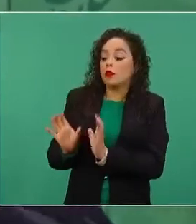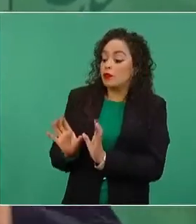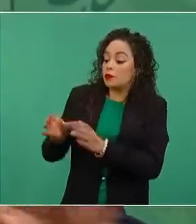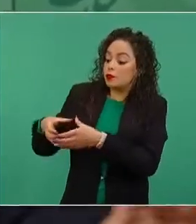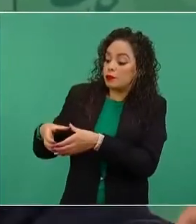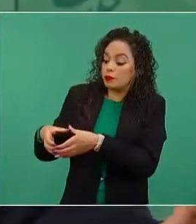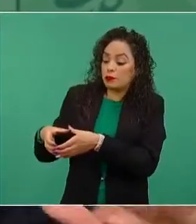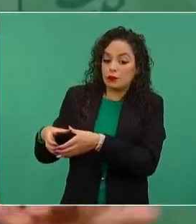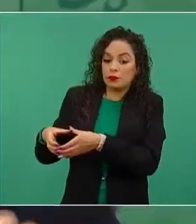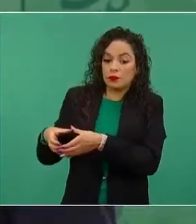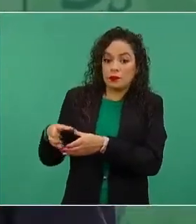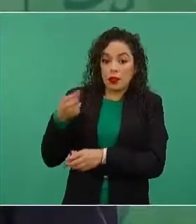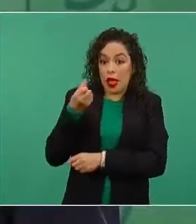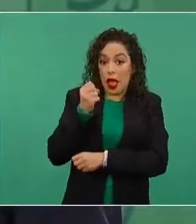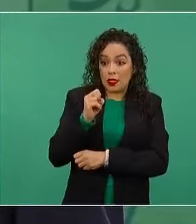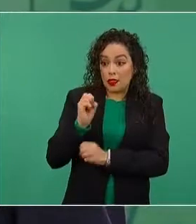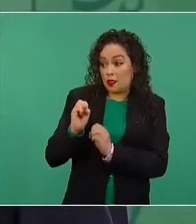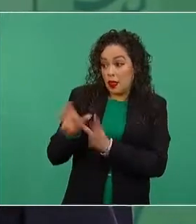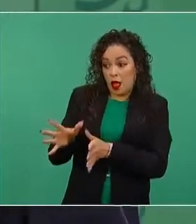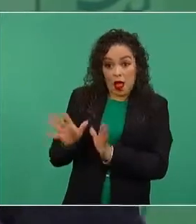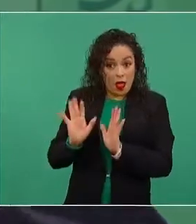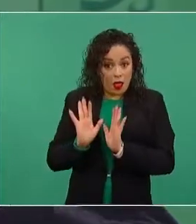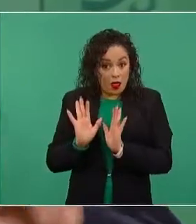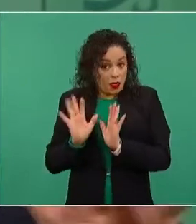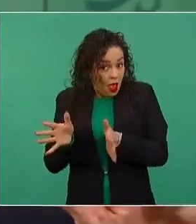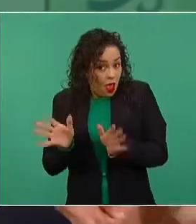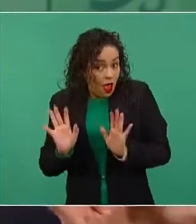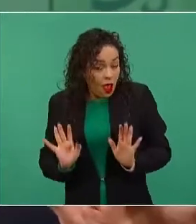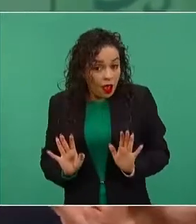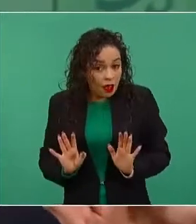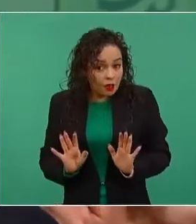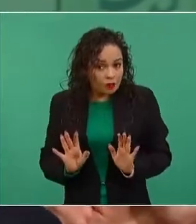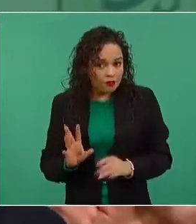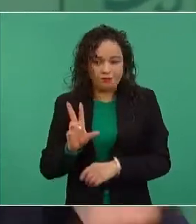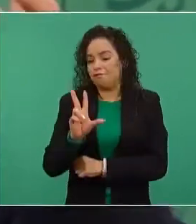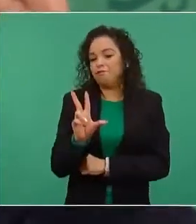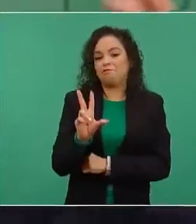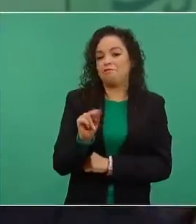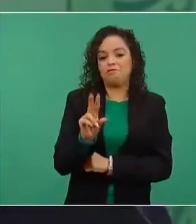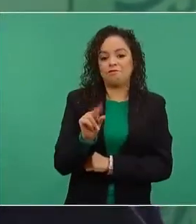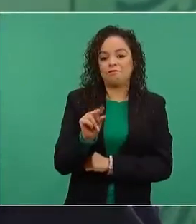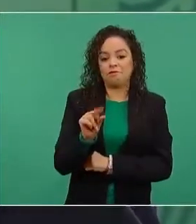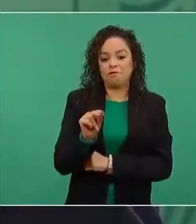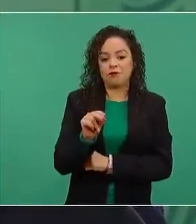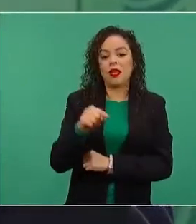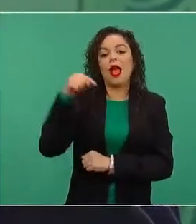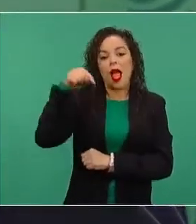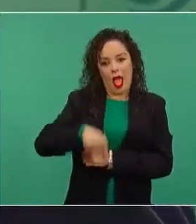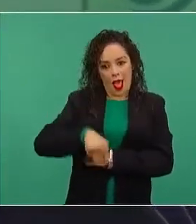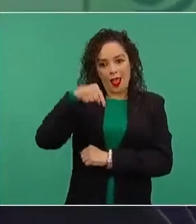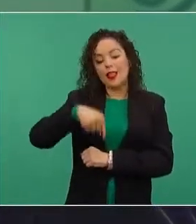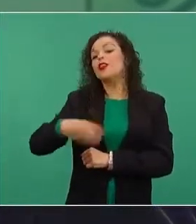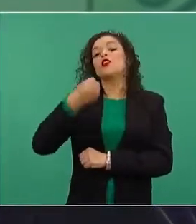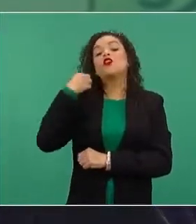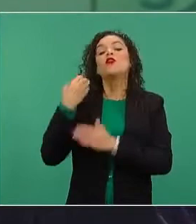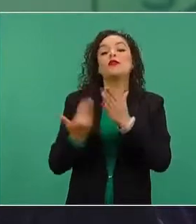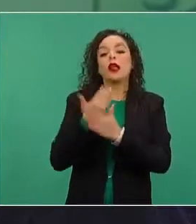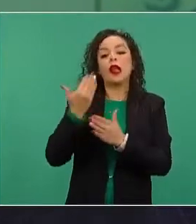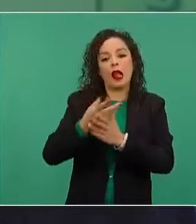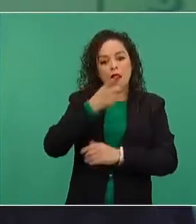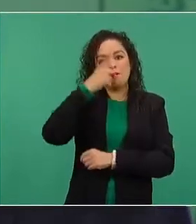No va a quedar así, cuando menos lo vamos a decir aquí en la mañanera, ¿no? Sí,